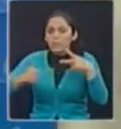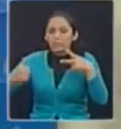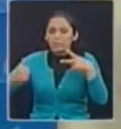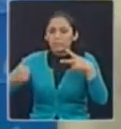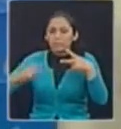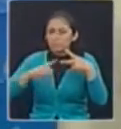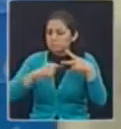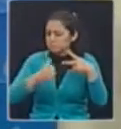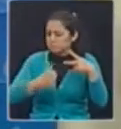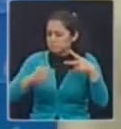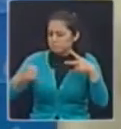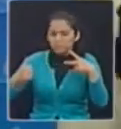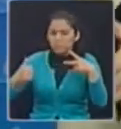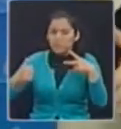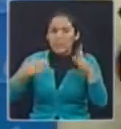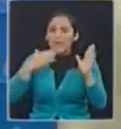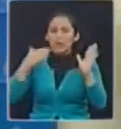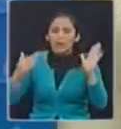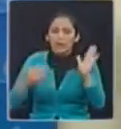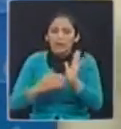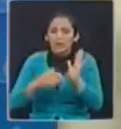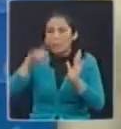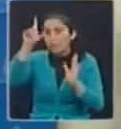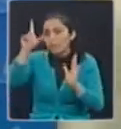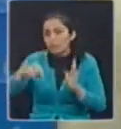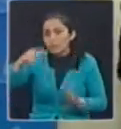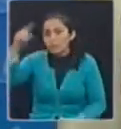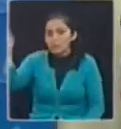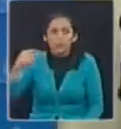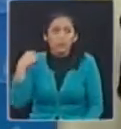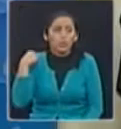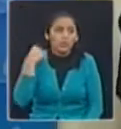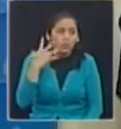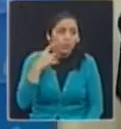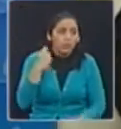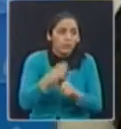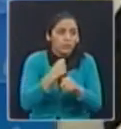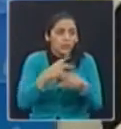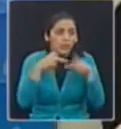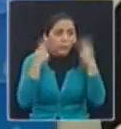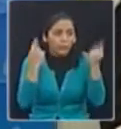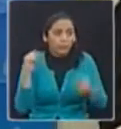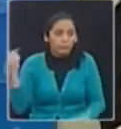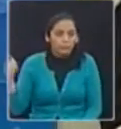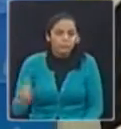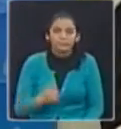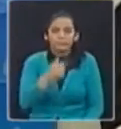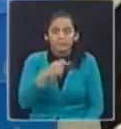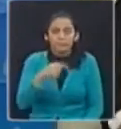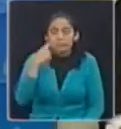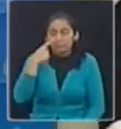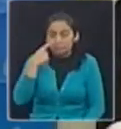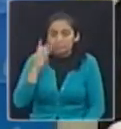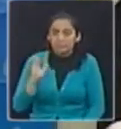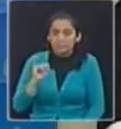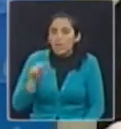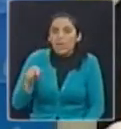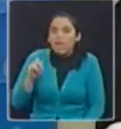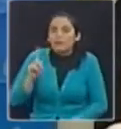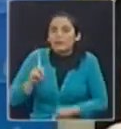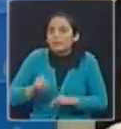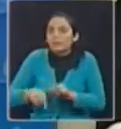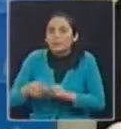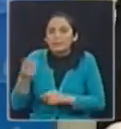ser candidato, en donde usted puede llegar o puede no llegar, y lo otro es el desempeño, que es para quienes llegaron, para quienes ganaron